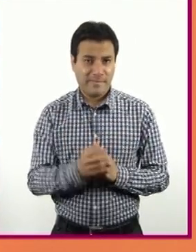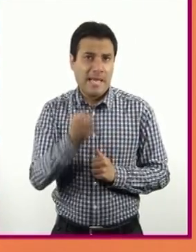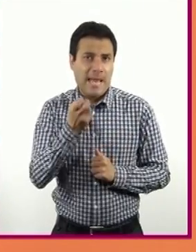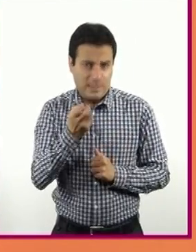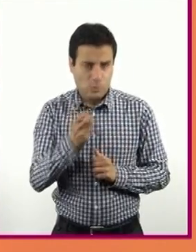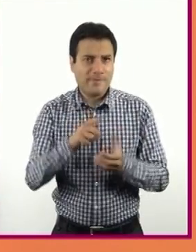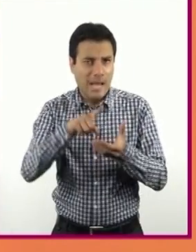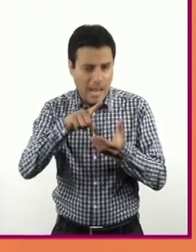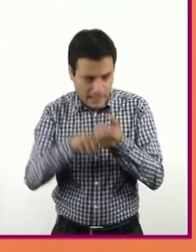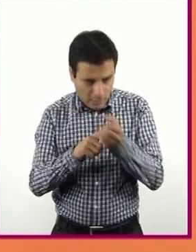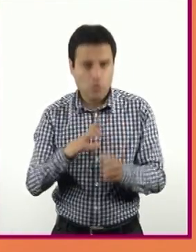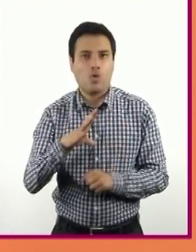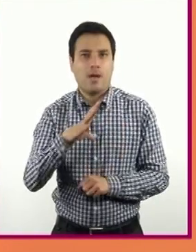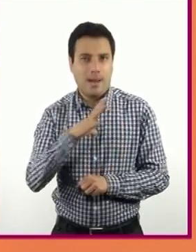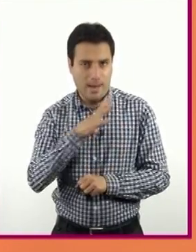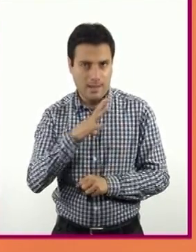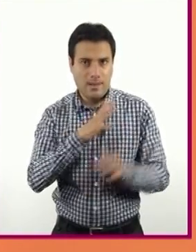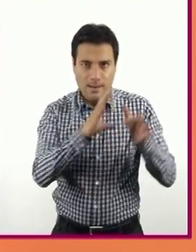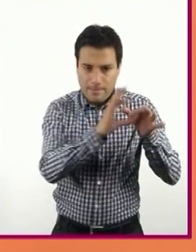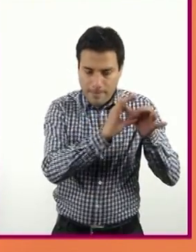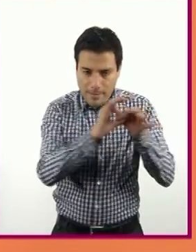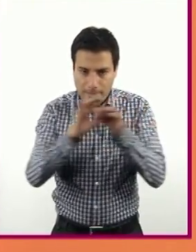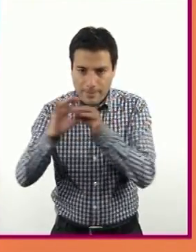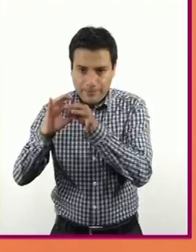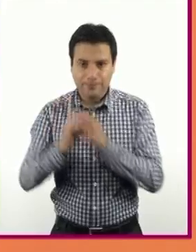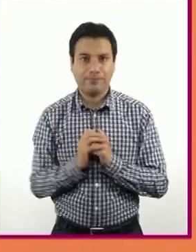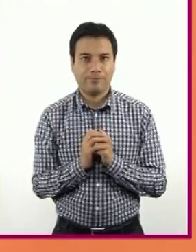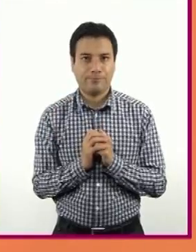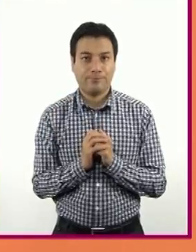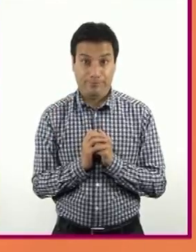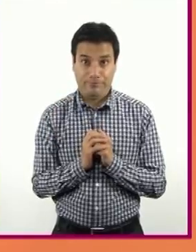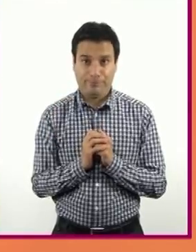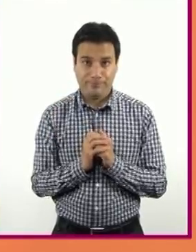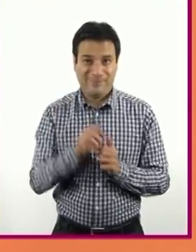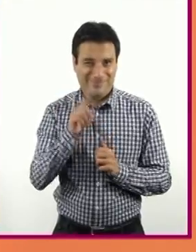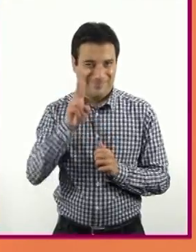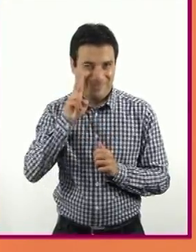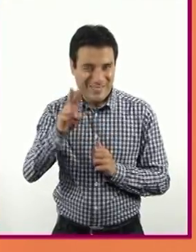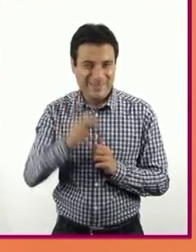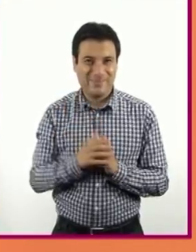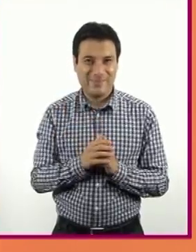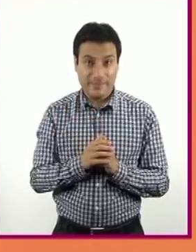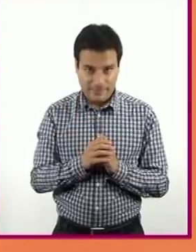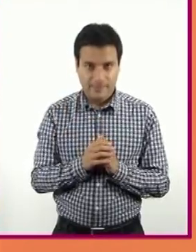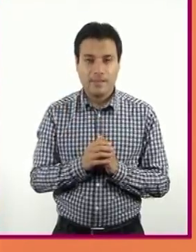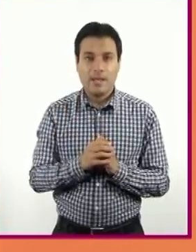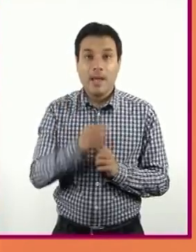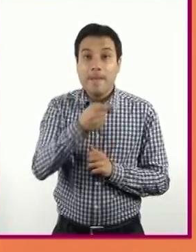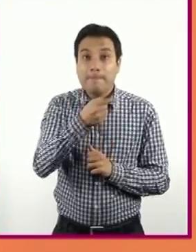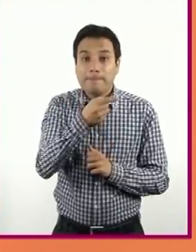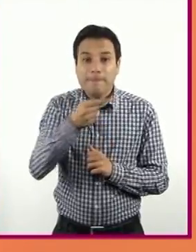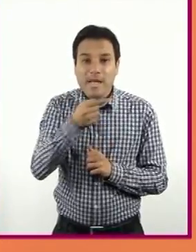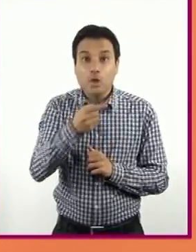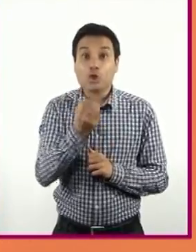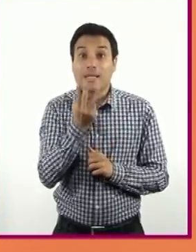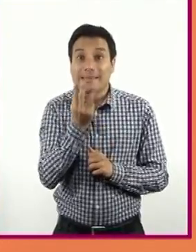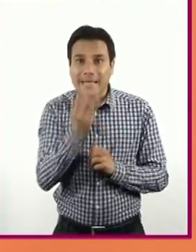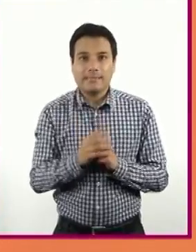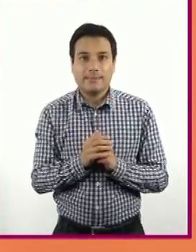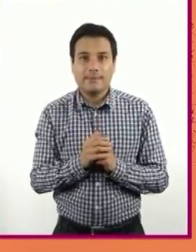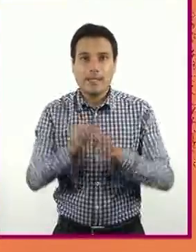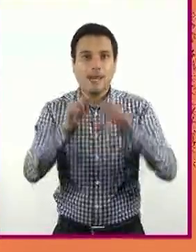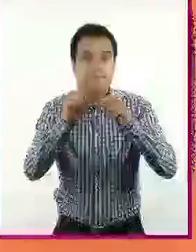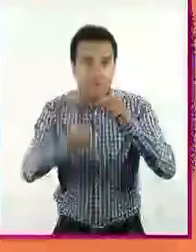relación numérica entre ellos. En este caso, disminuyó de 3 en 3 unidades.